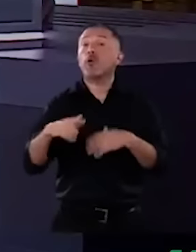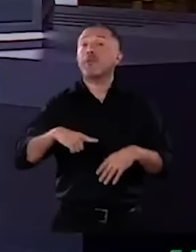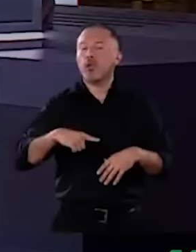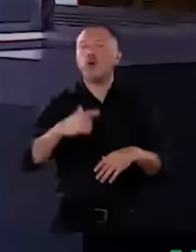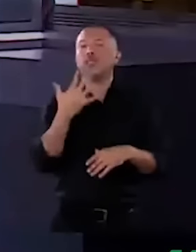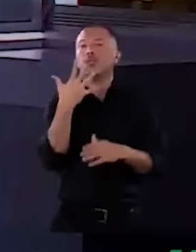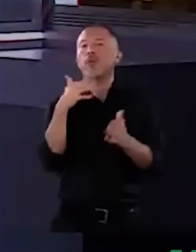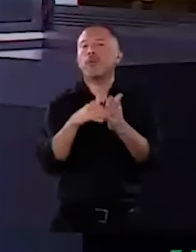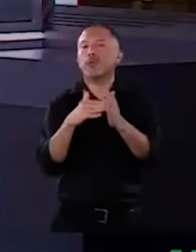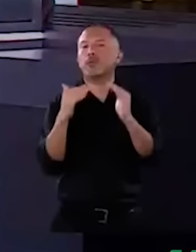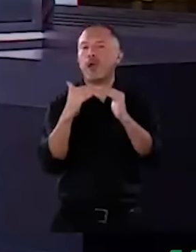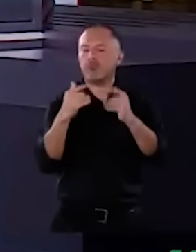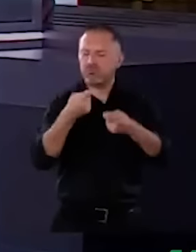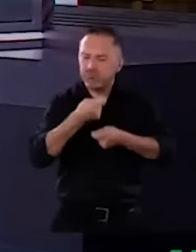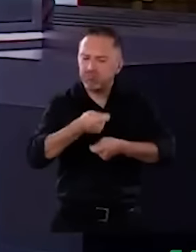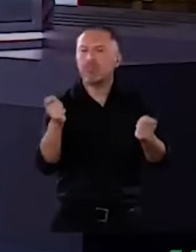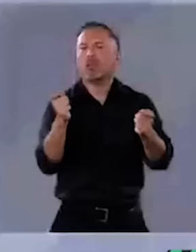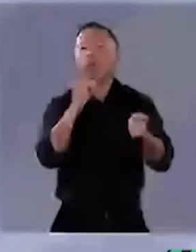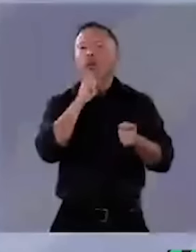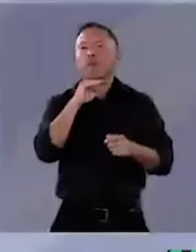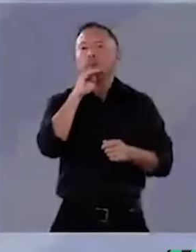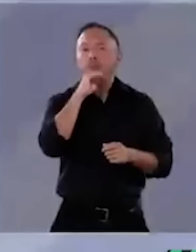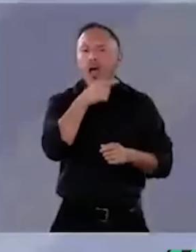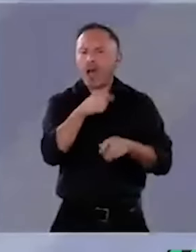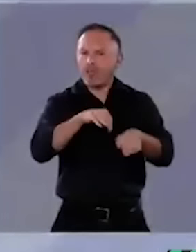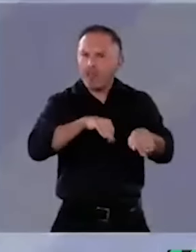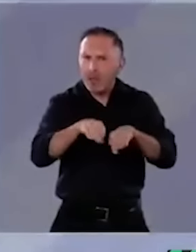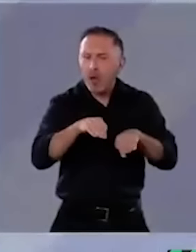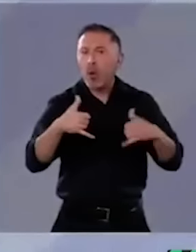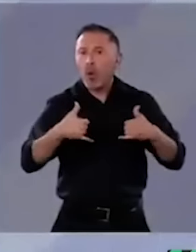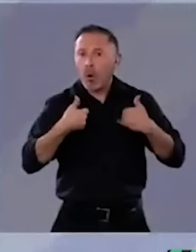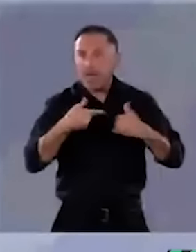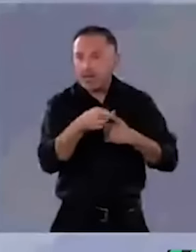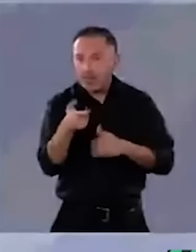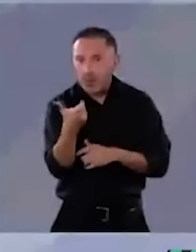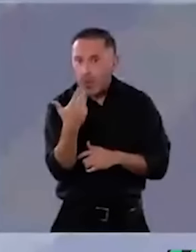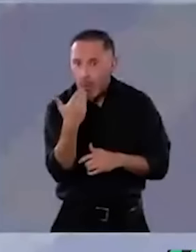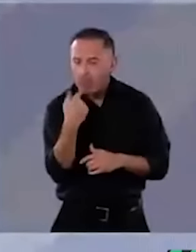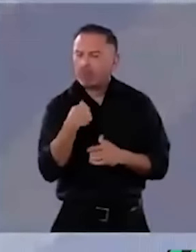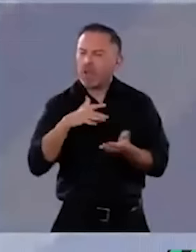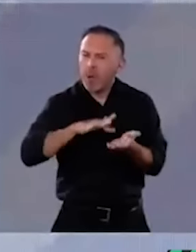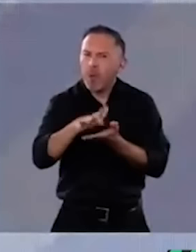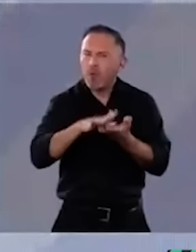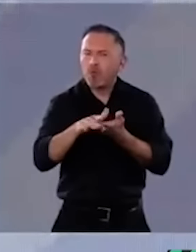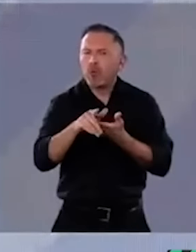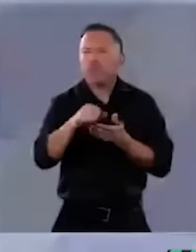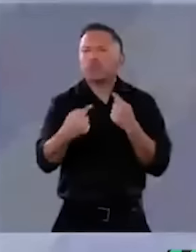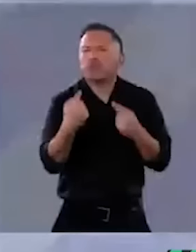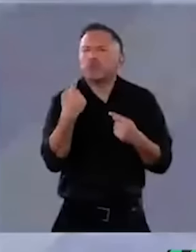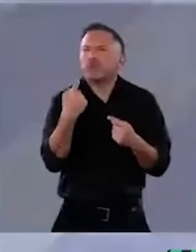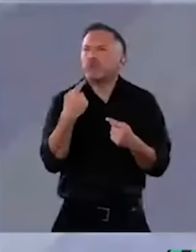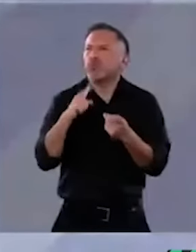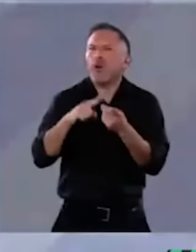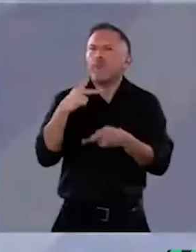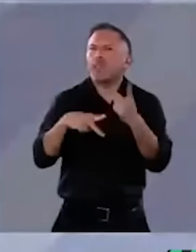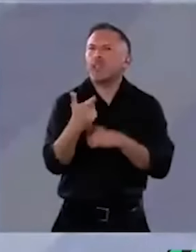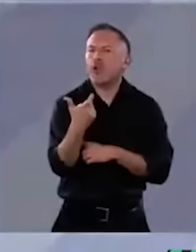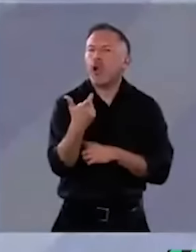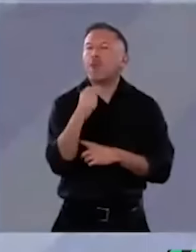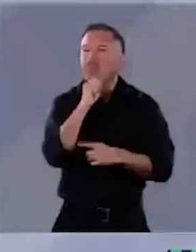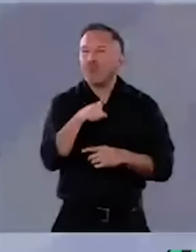subsidio a las madres trabajadoras, a los jóvenes y a las personas que menos tienen. Me vas a preguntar de dónde sale el dinero. Pues vamos a acabar con